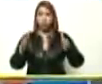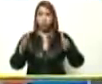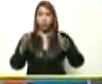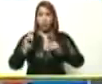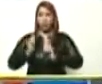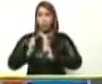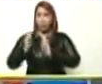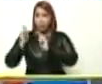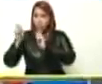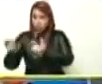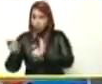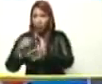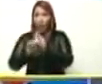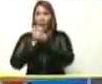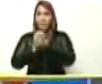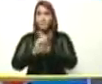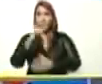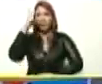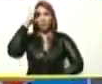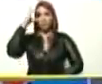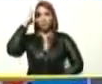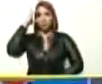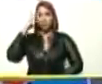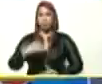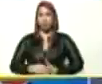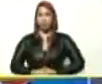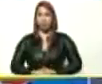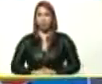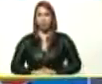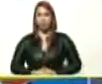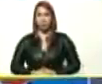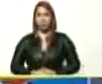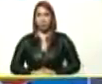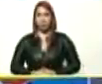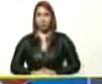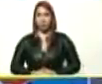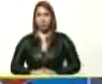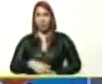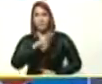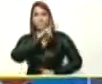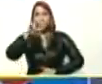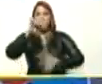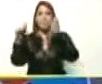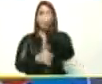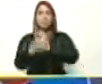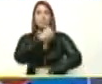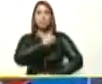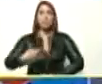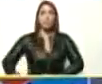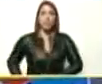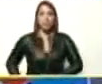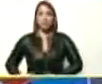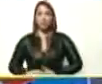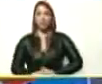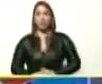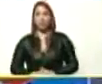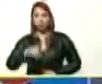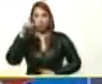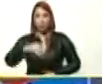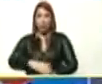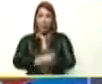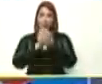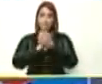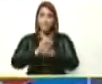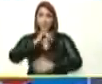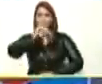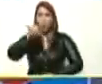a la compañera, del cieloína, Rodríguez Gómez, vicepresidenta, ejecutiva, y al compañero,